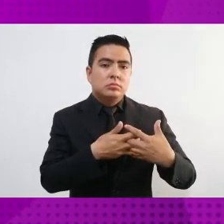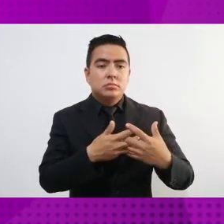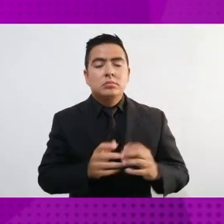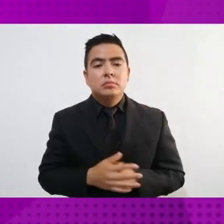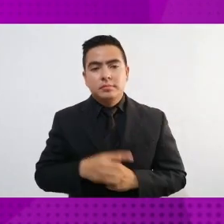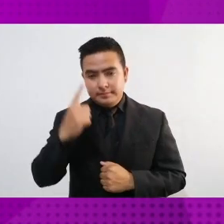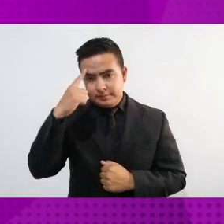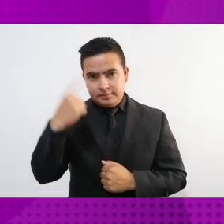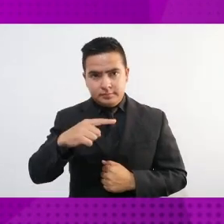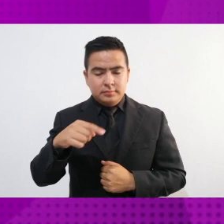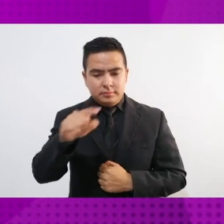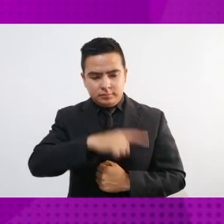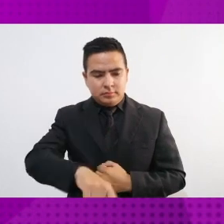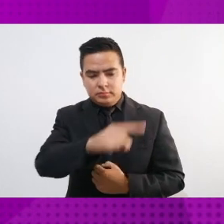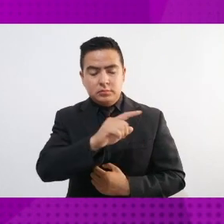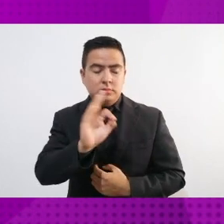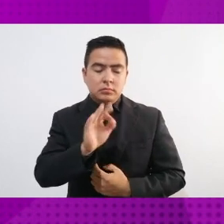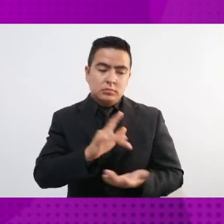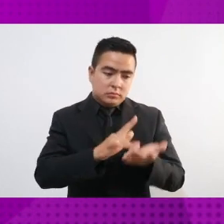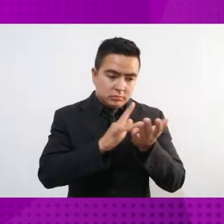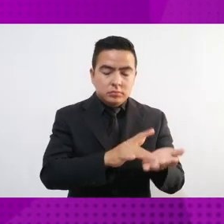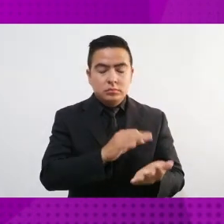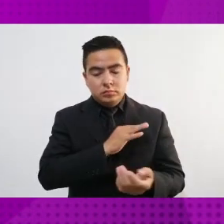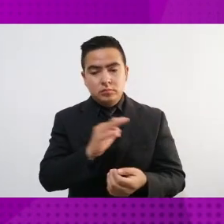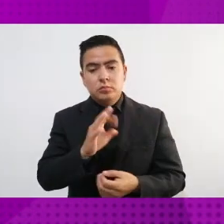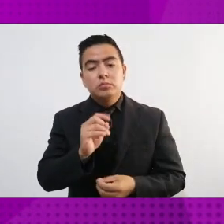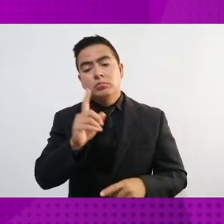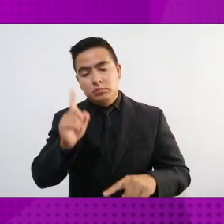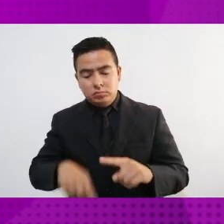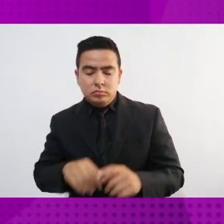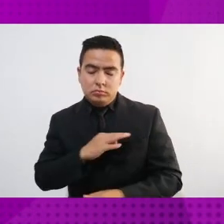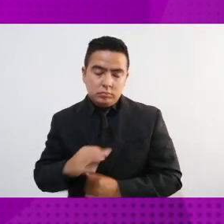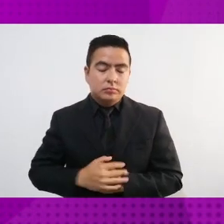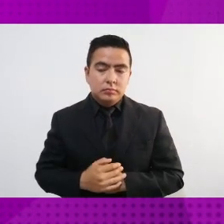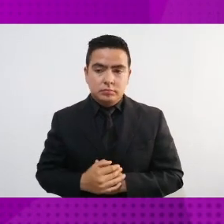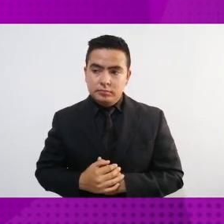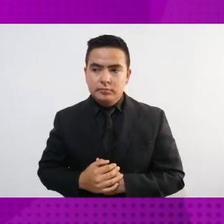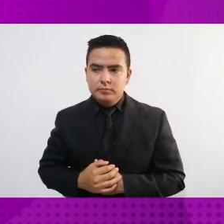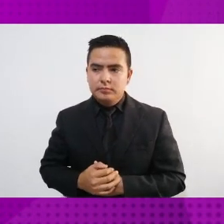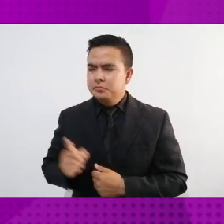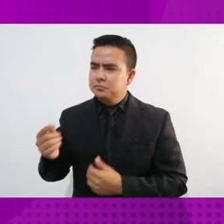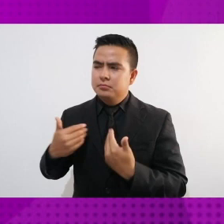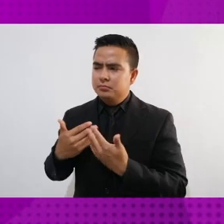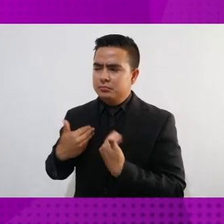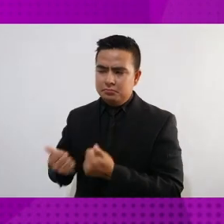tienen a nivel democrático. Lo ha explicado pues de manera muy